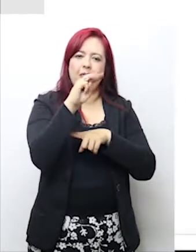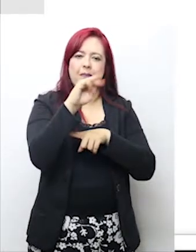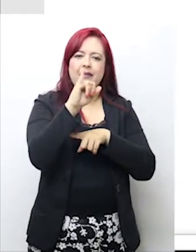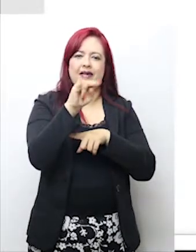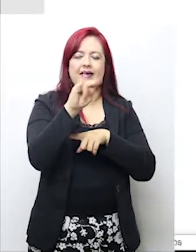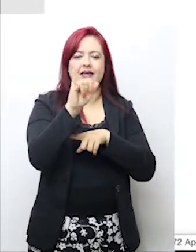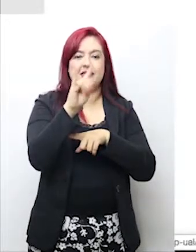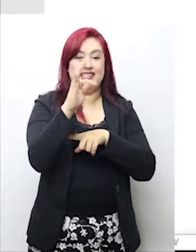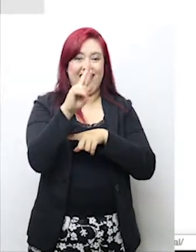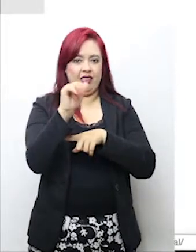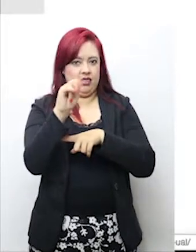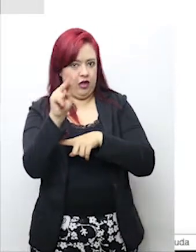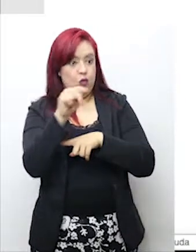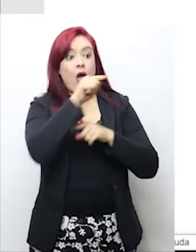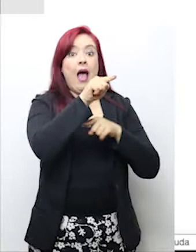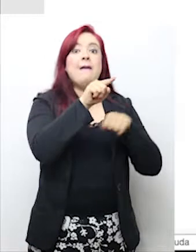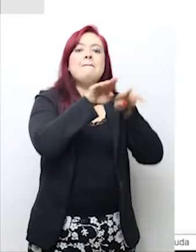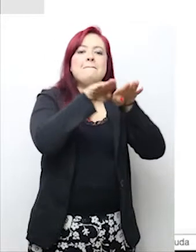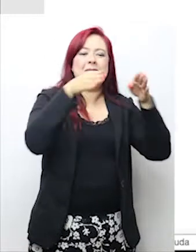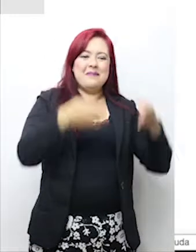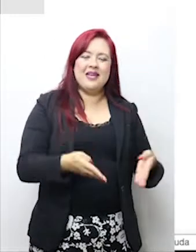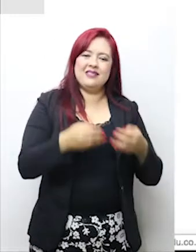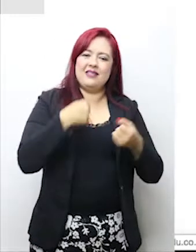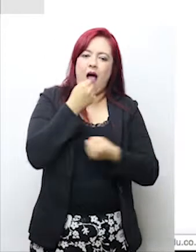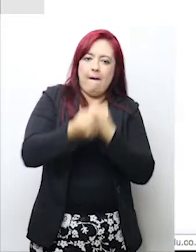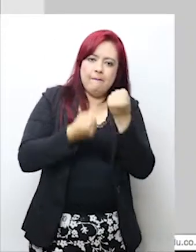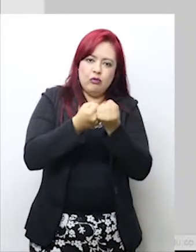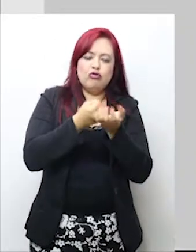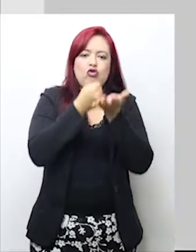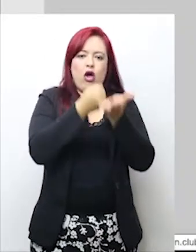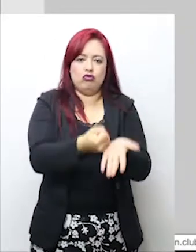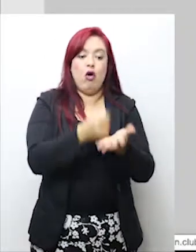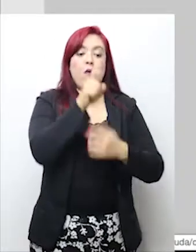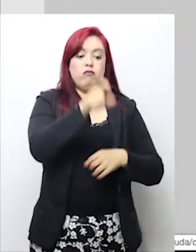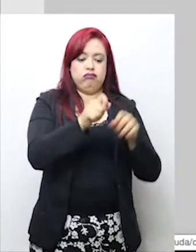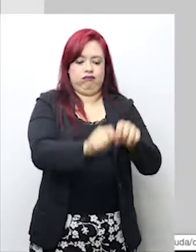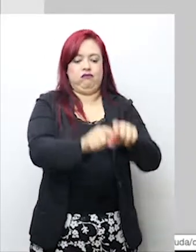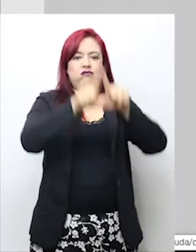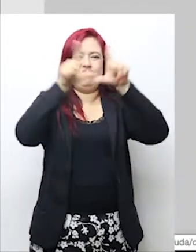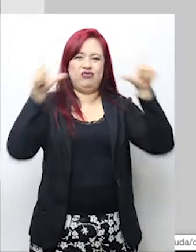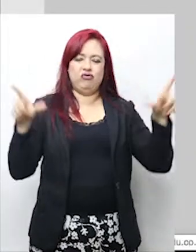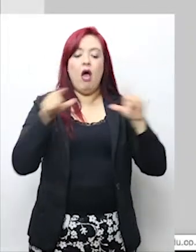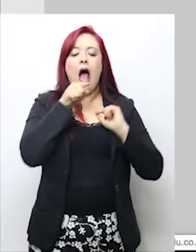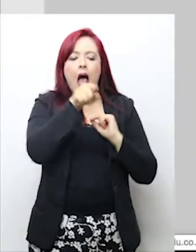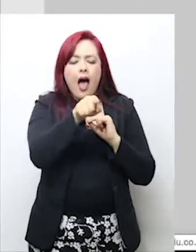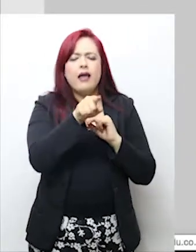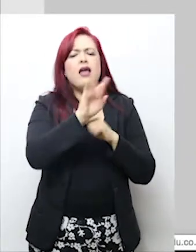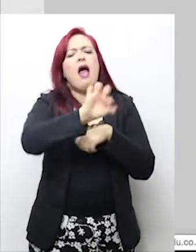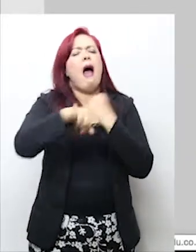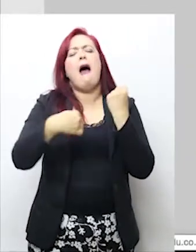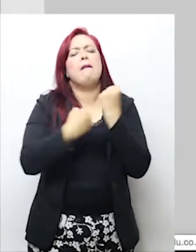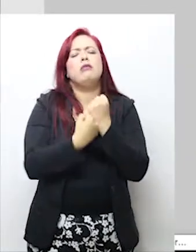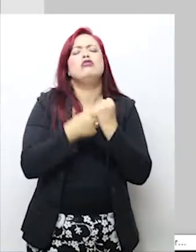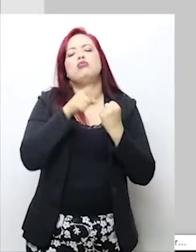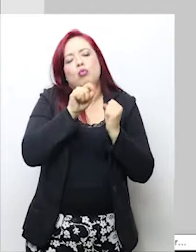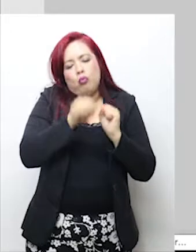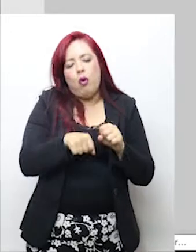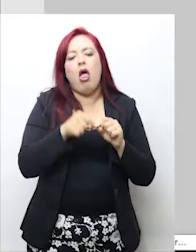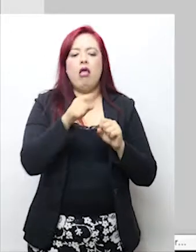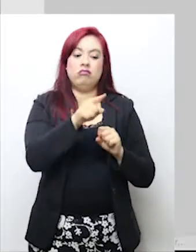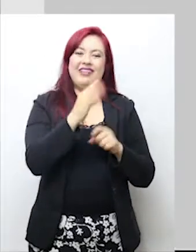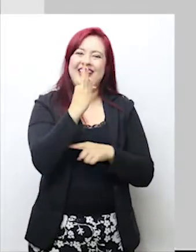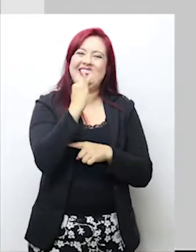Mesa de Ayuda, da clic en el botón verde que dice Abrir un ticket nuevo. Cada ticket es único y se puede